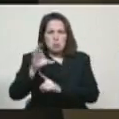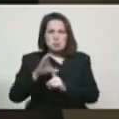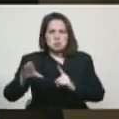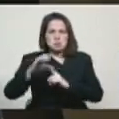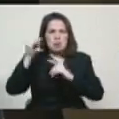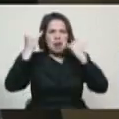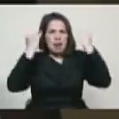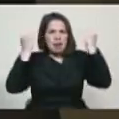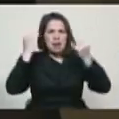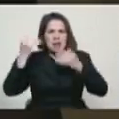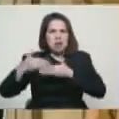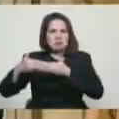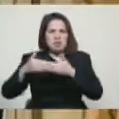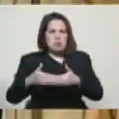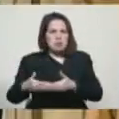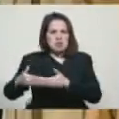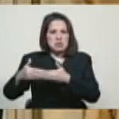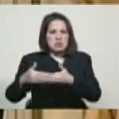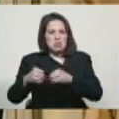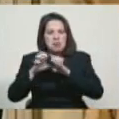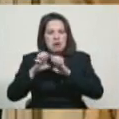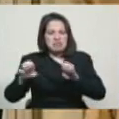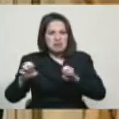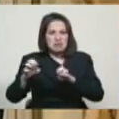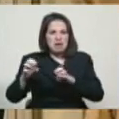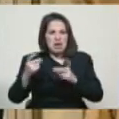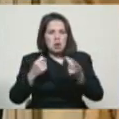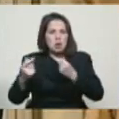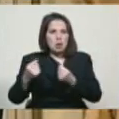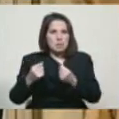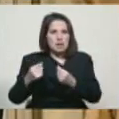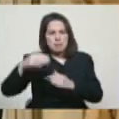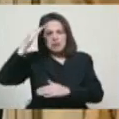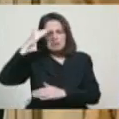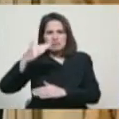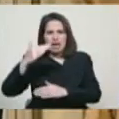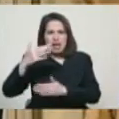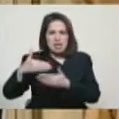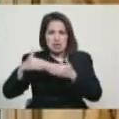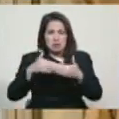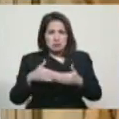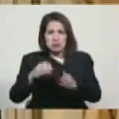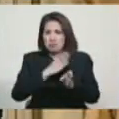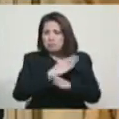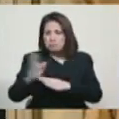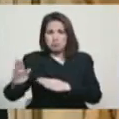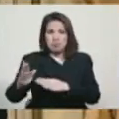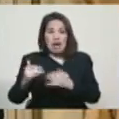cultural, educativa, institucional, económica, militar, integral del país.